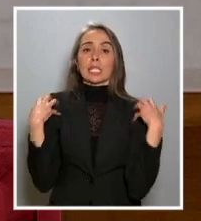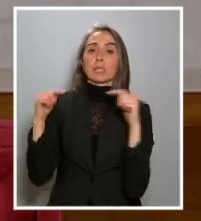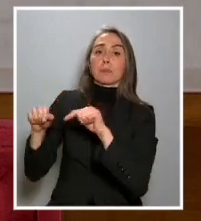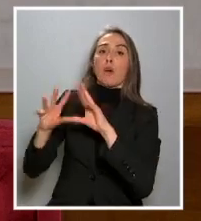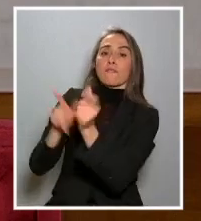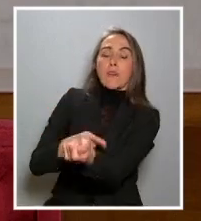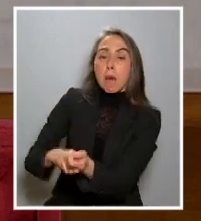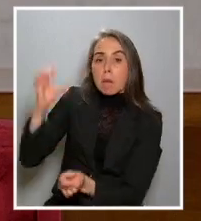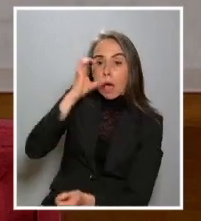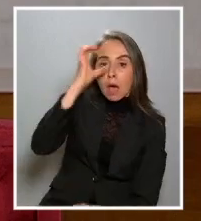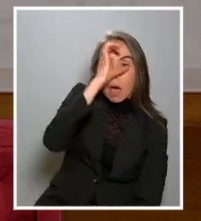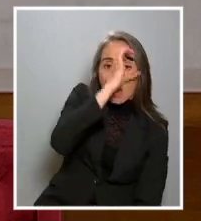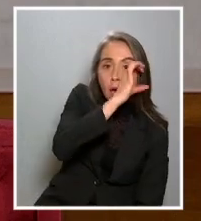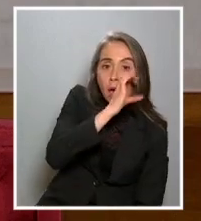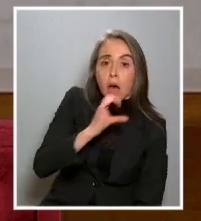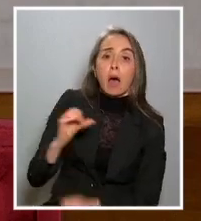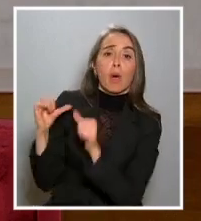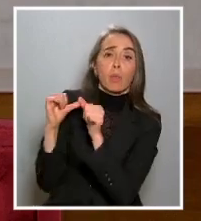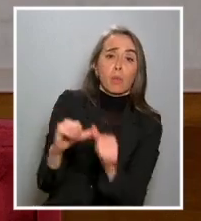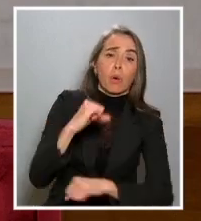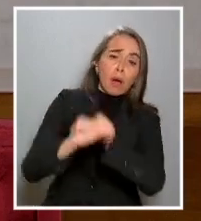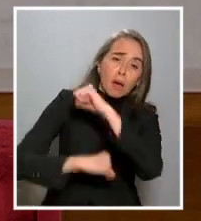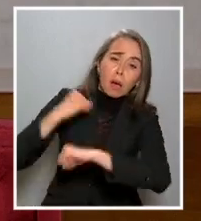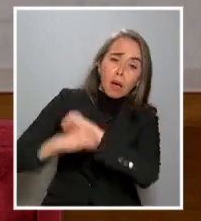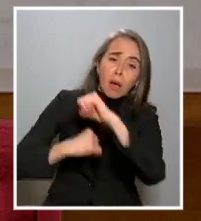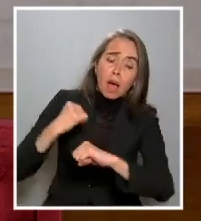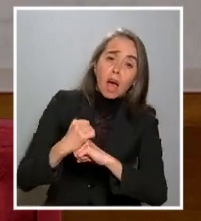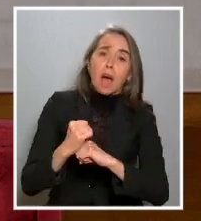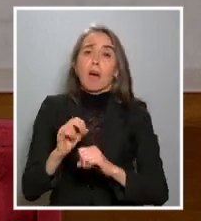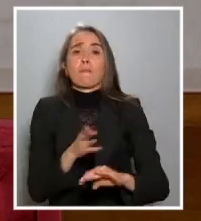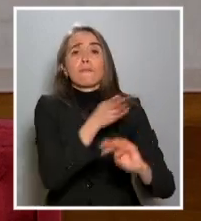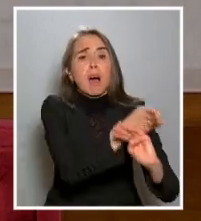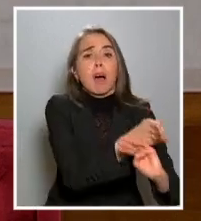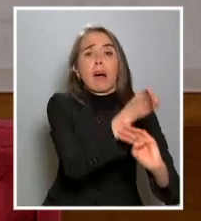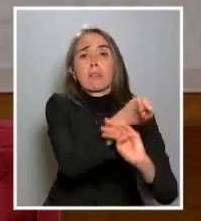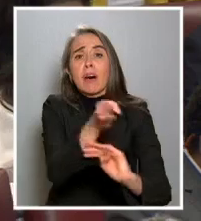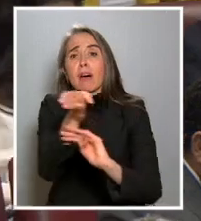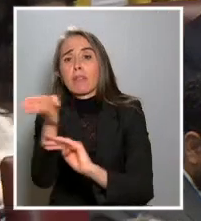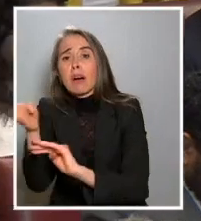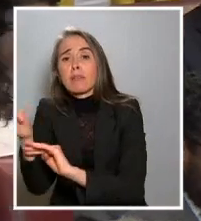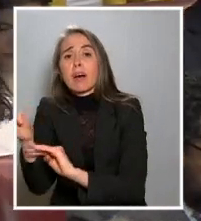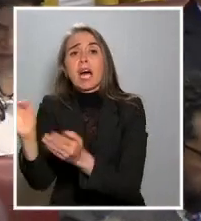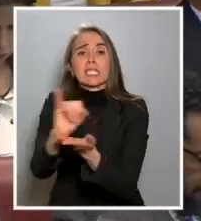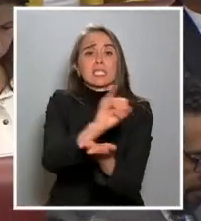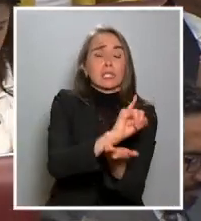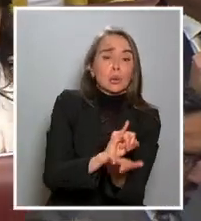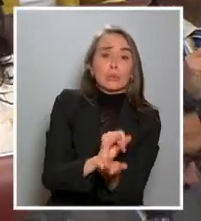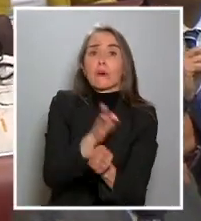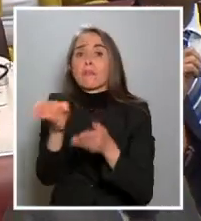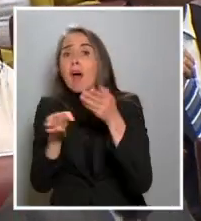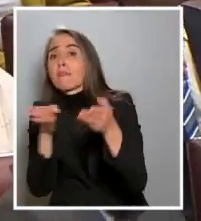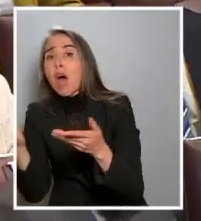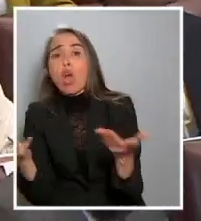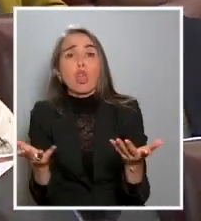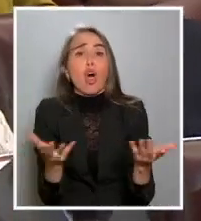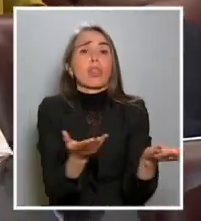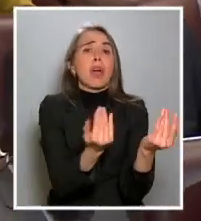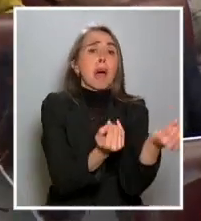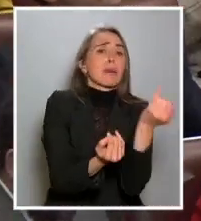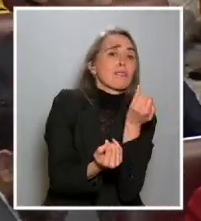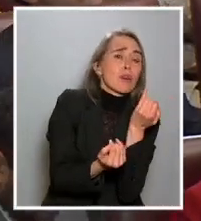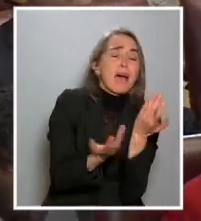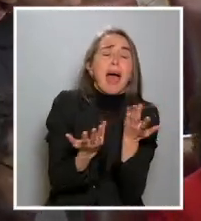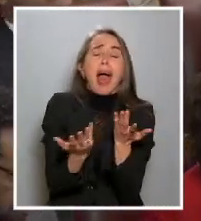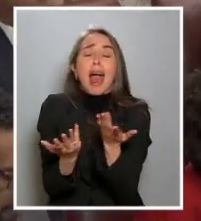de las familias que tuvieron que durante demasiado tiempo estar en peregrinaje por diferentes organismos para tratar de acceder a una pizca